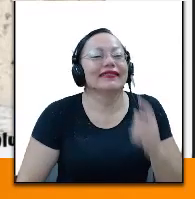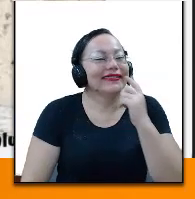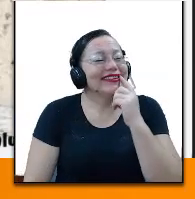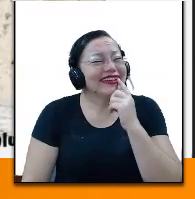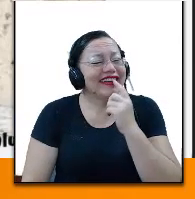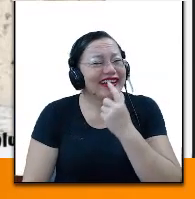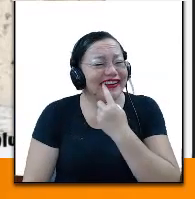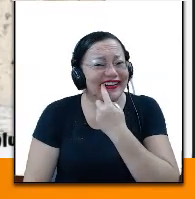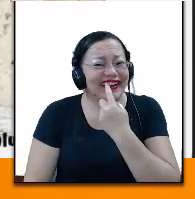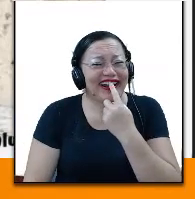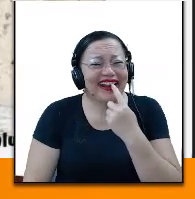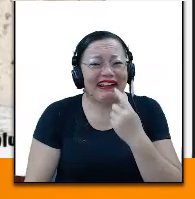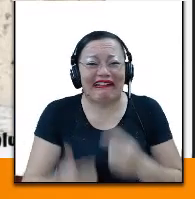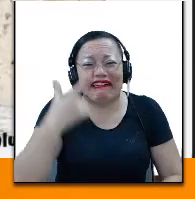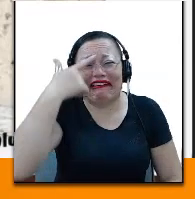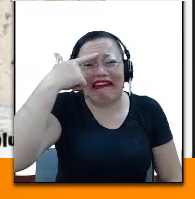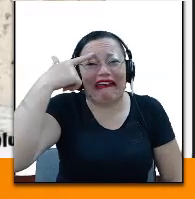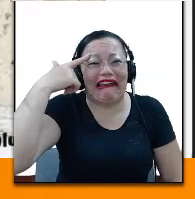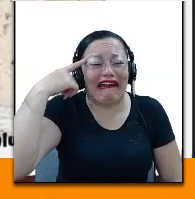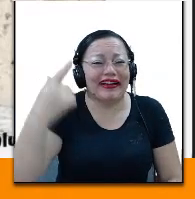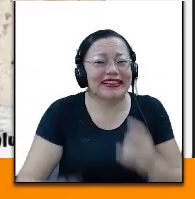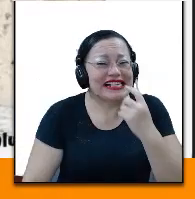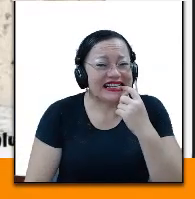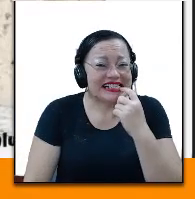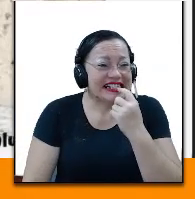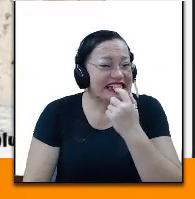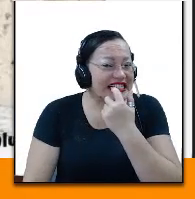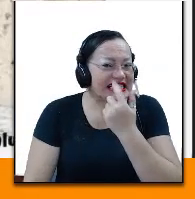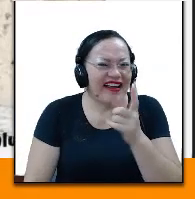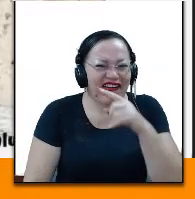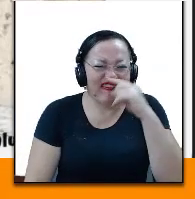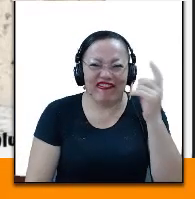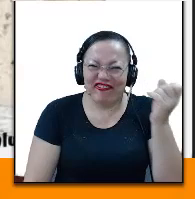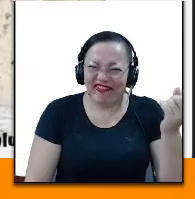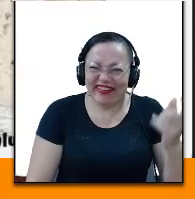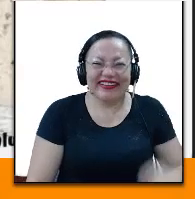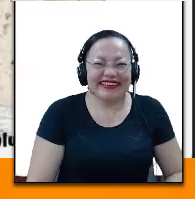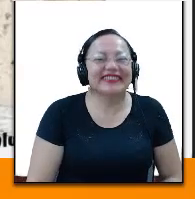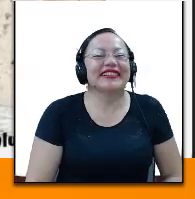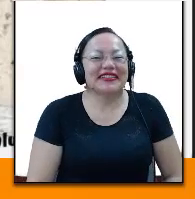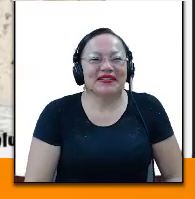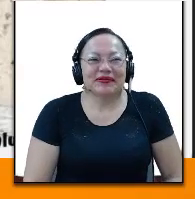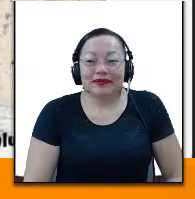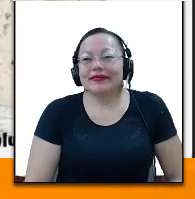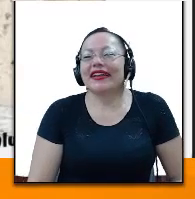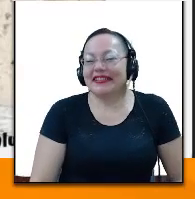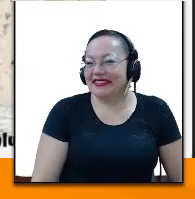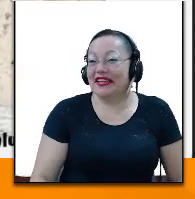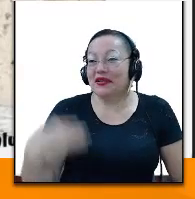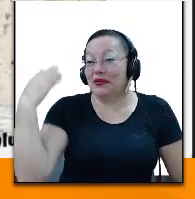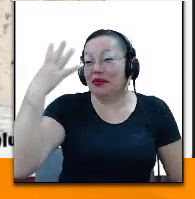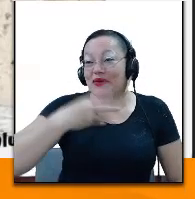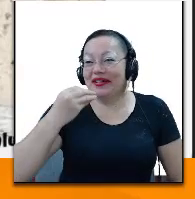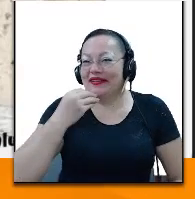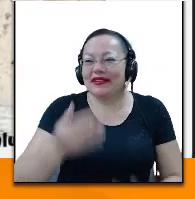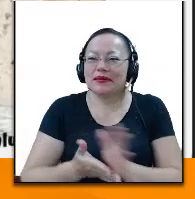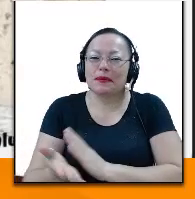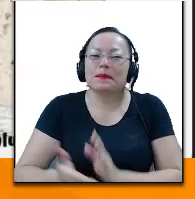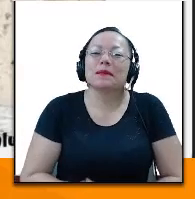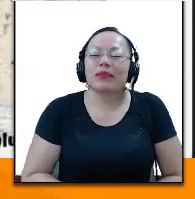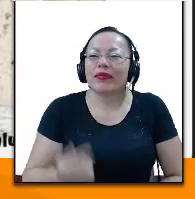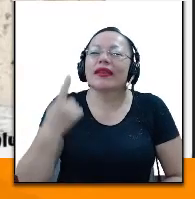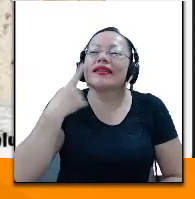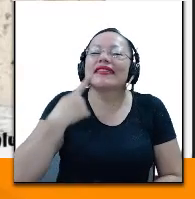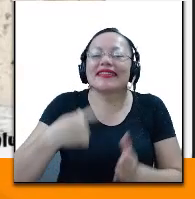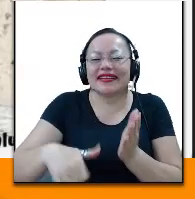Si quedan unos punticos negros en los dientes, lindos. Lindos, así. Y si es un día de pico y cédula